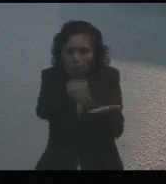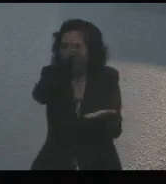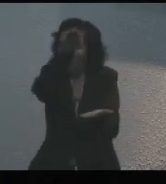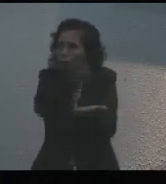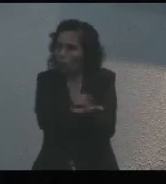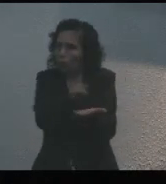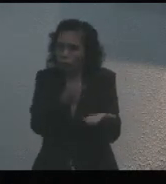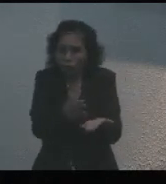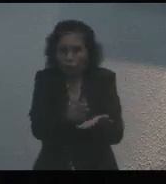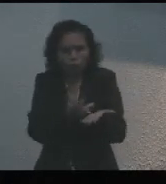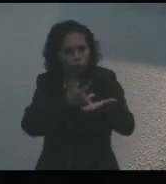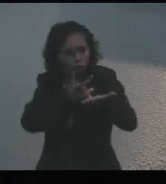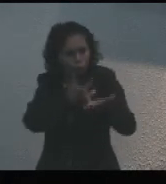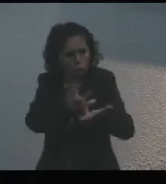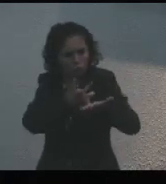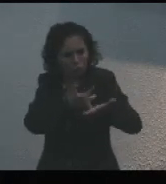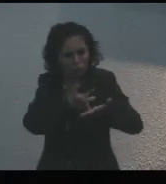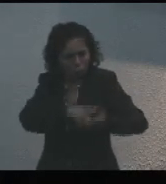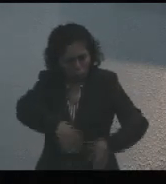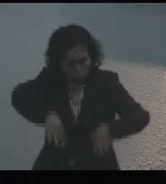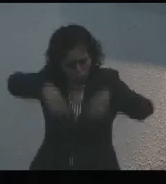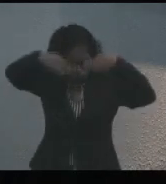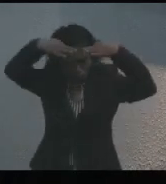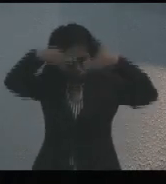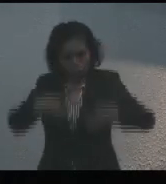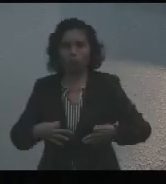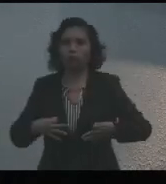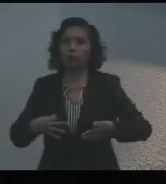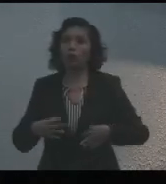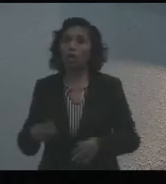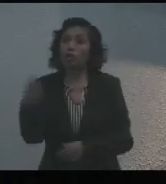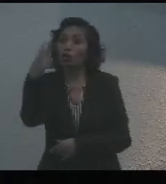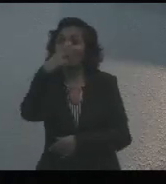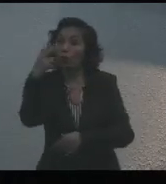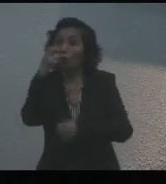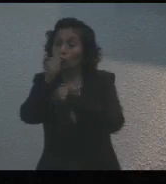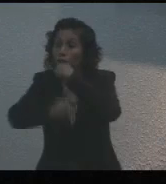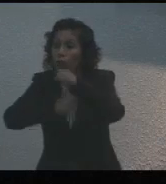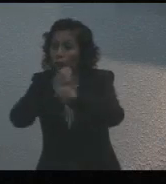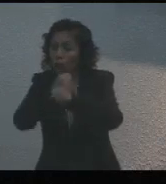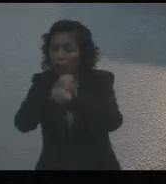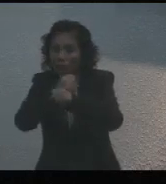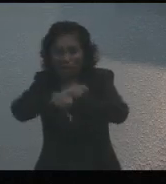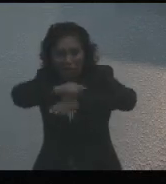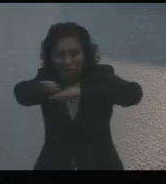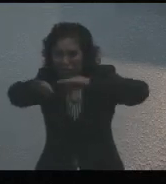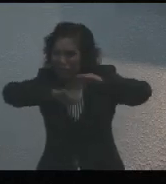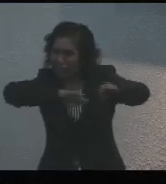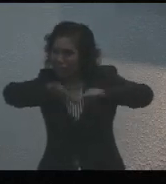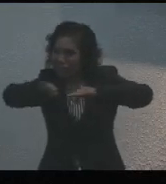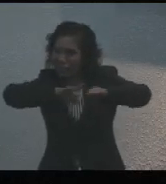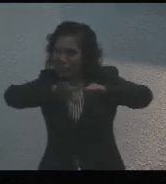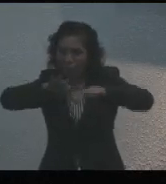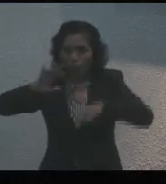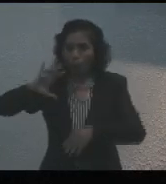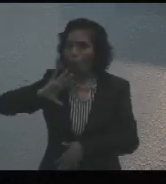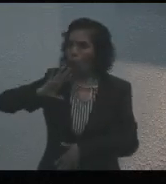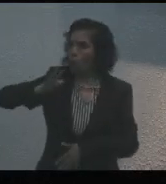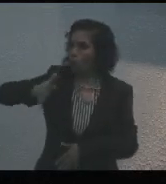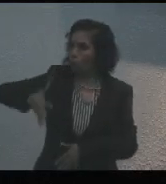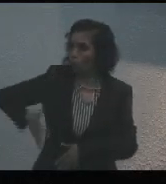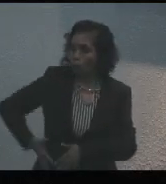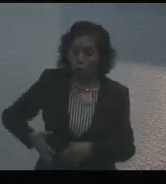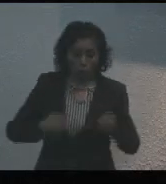su servicio, por su disciplina, que en 200 años ha representado para toda la nación un orgullo por ser una de